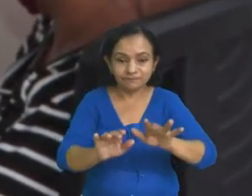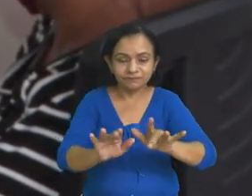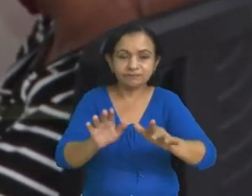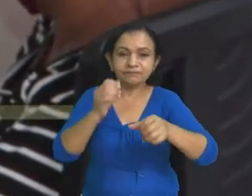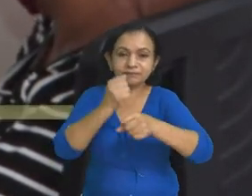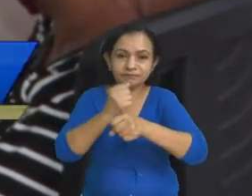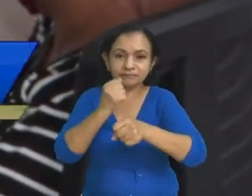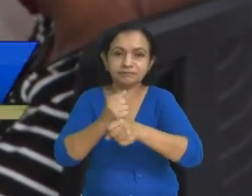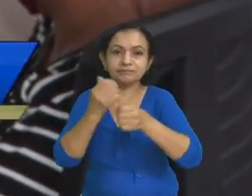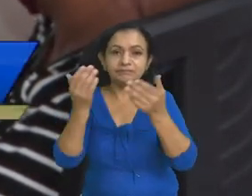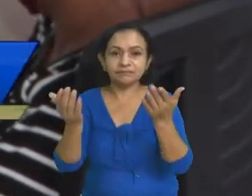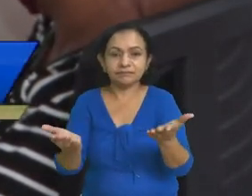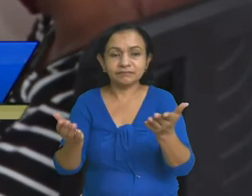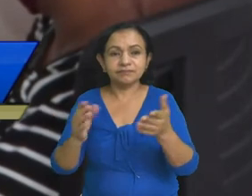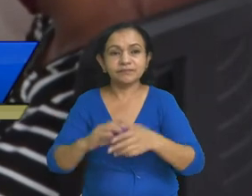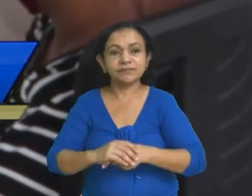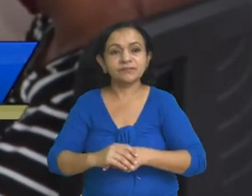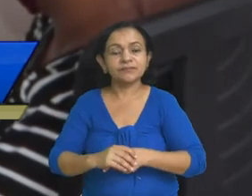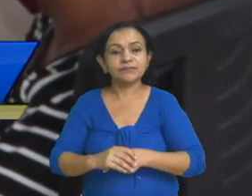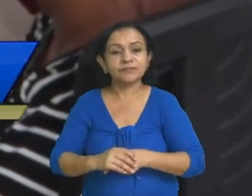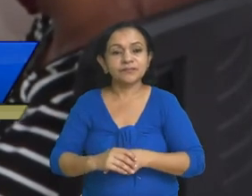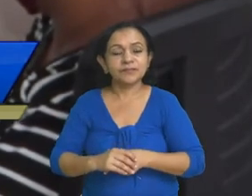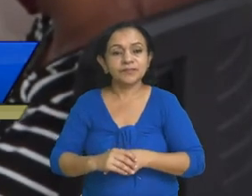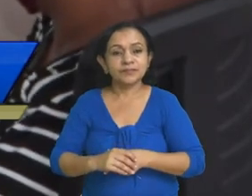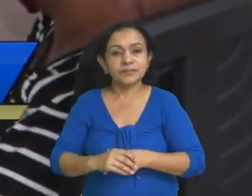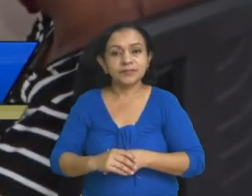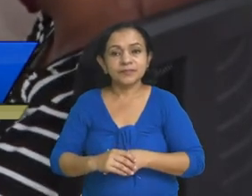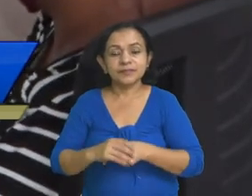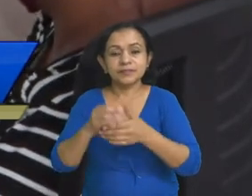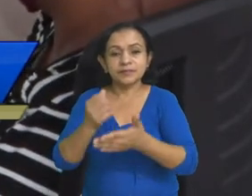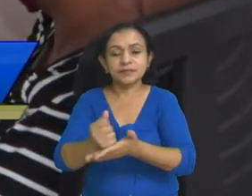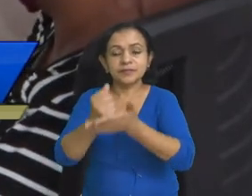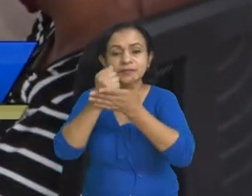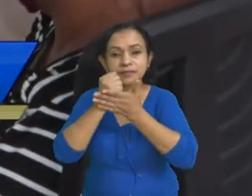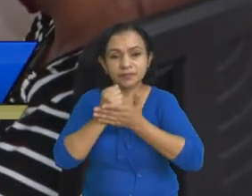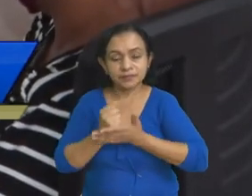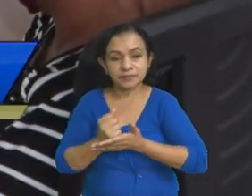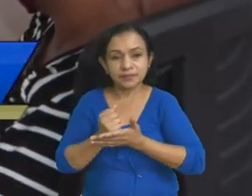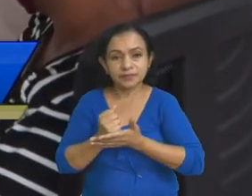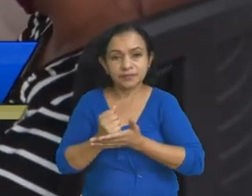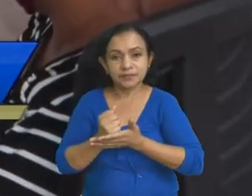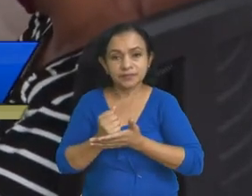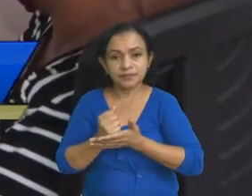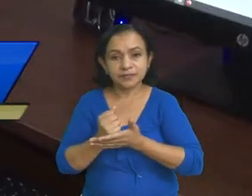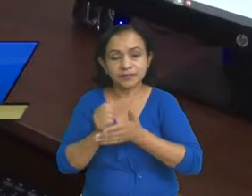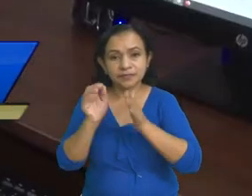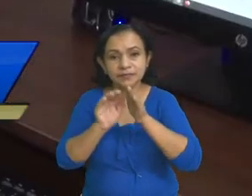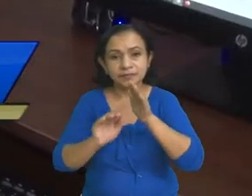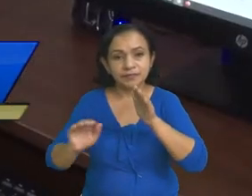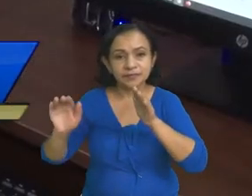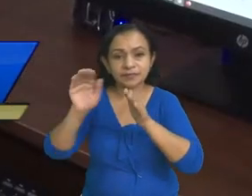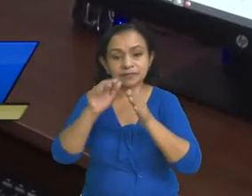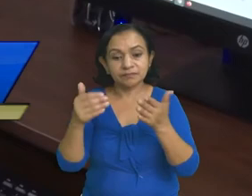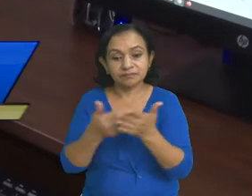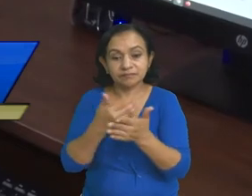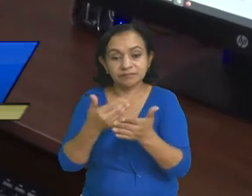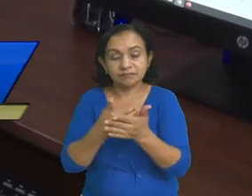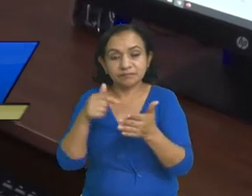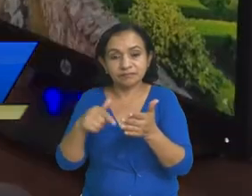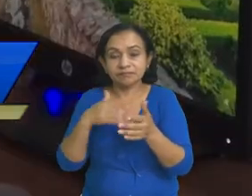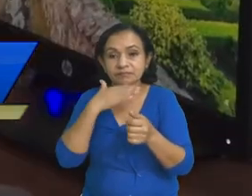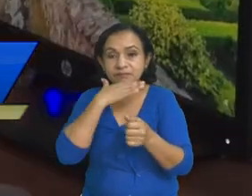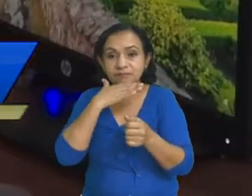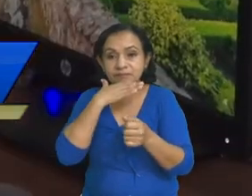verdad, y eso permite y más en la coyuntura actual, verdad, que ahora es